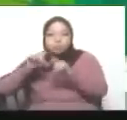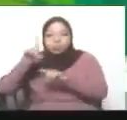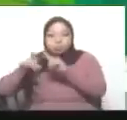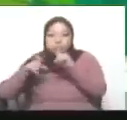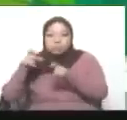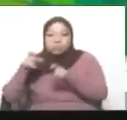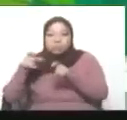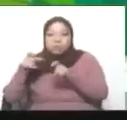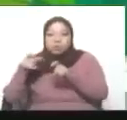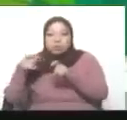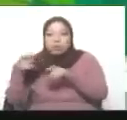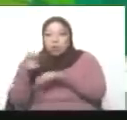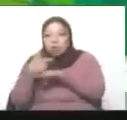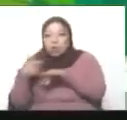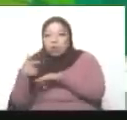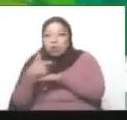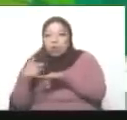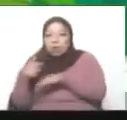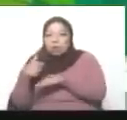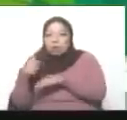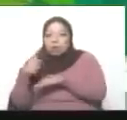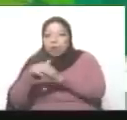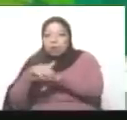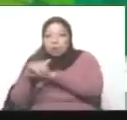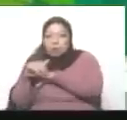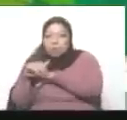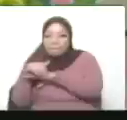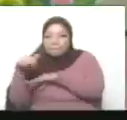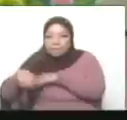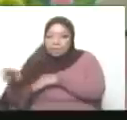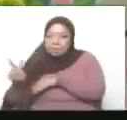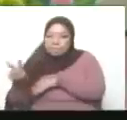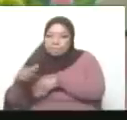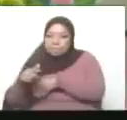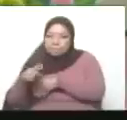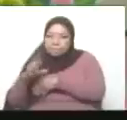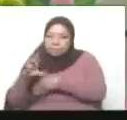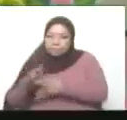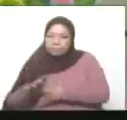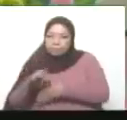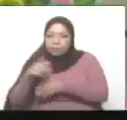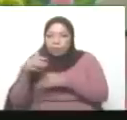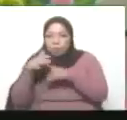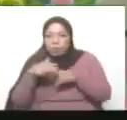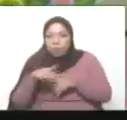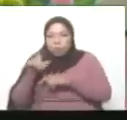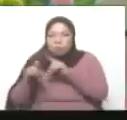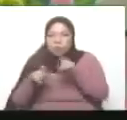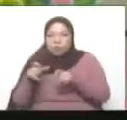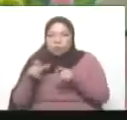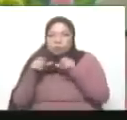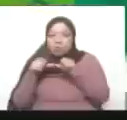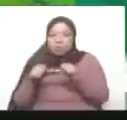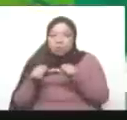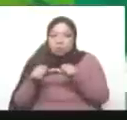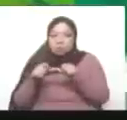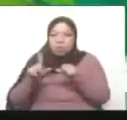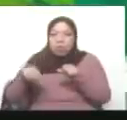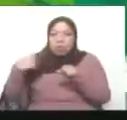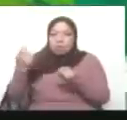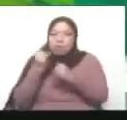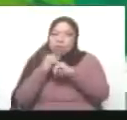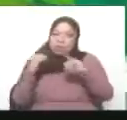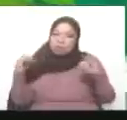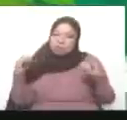de la Guyana británica en consulta con un gobierno colonial considerando la próxima